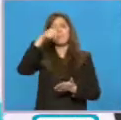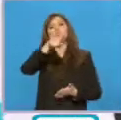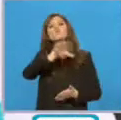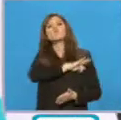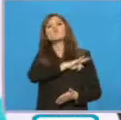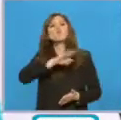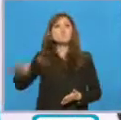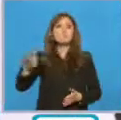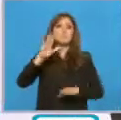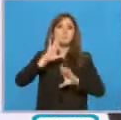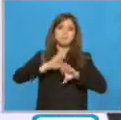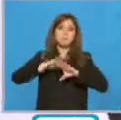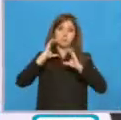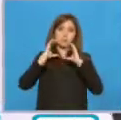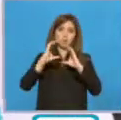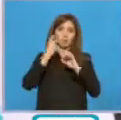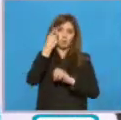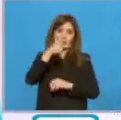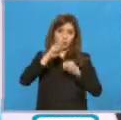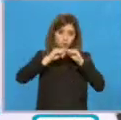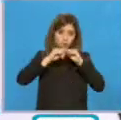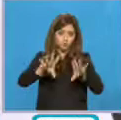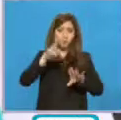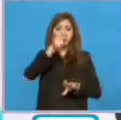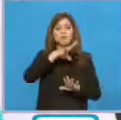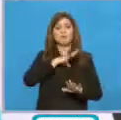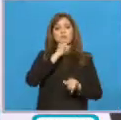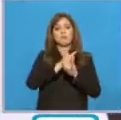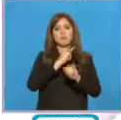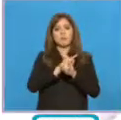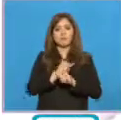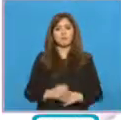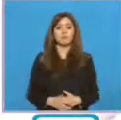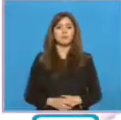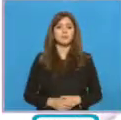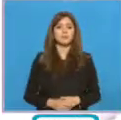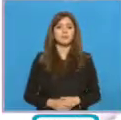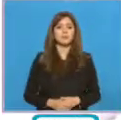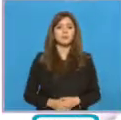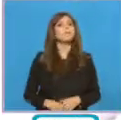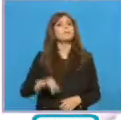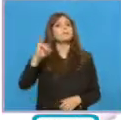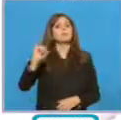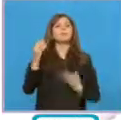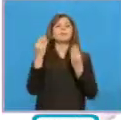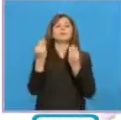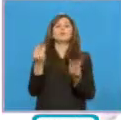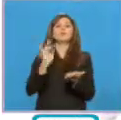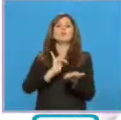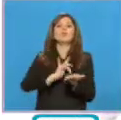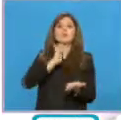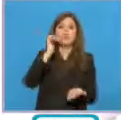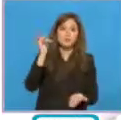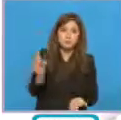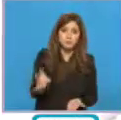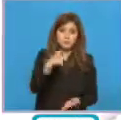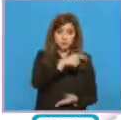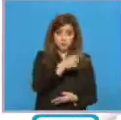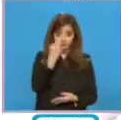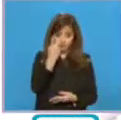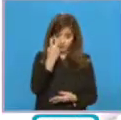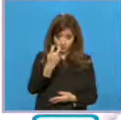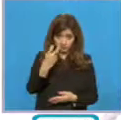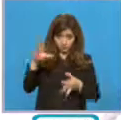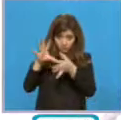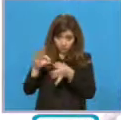poder estar más seguros en la información que estamos compartiendo en redes sociales. Por supuesto, comisionado, pues muchísimas gracias y información que nos